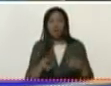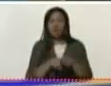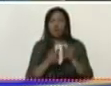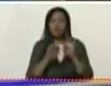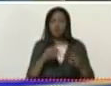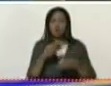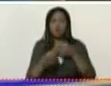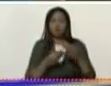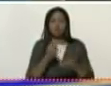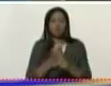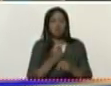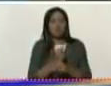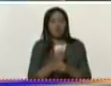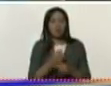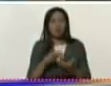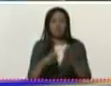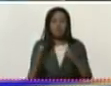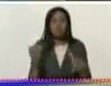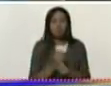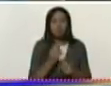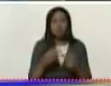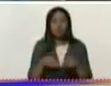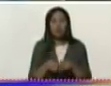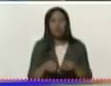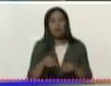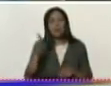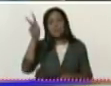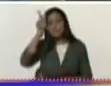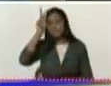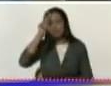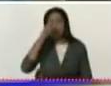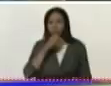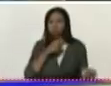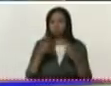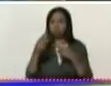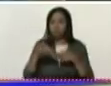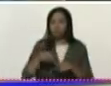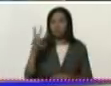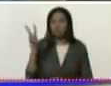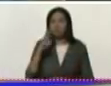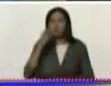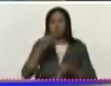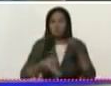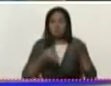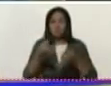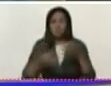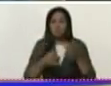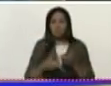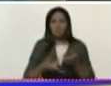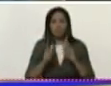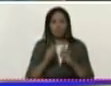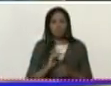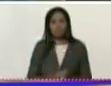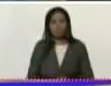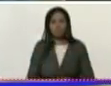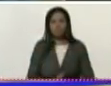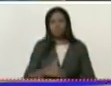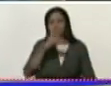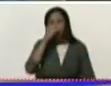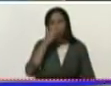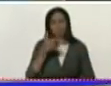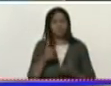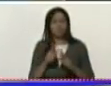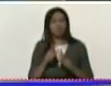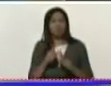las gestiones para que sea capturado en Perú y sea deportado a Venezuela para que haya justicia. Es terrorismo,